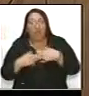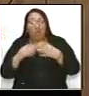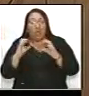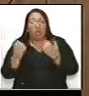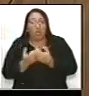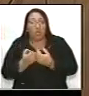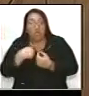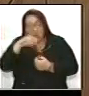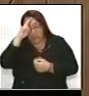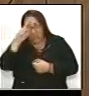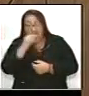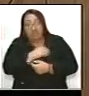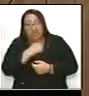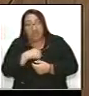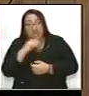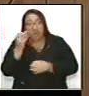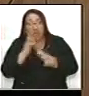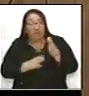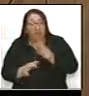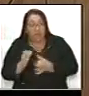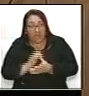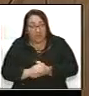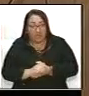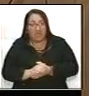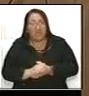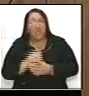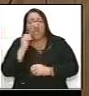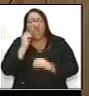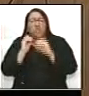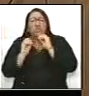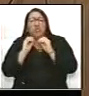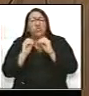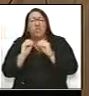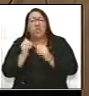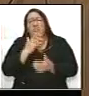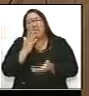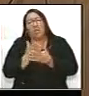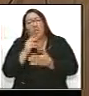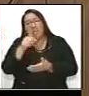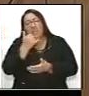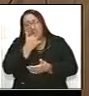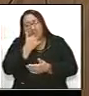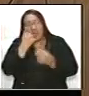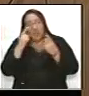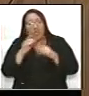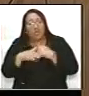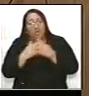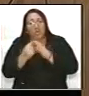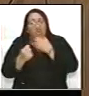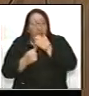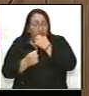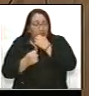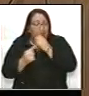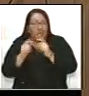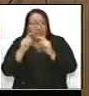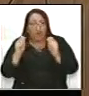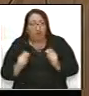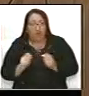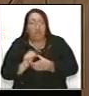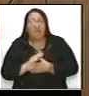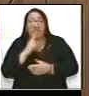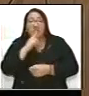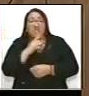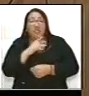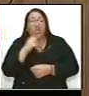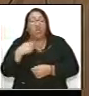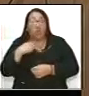de la República y el Ministerio de Economía y Finanzas subsanen los vicios advertidos conforme a lo expresado en la sentencia.